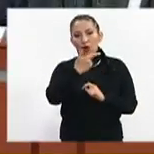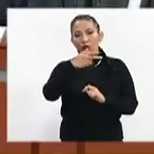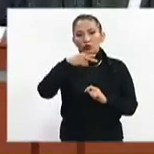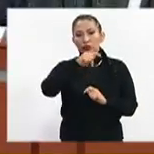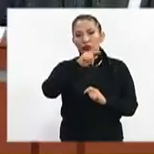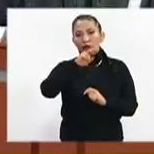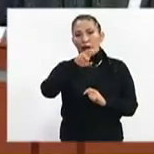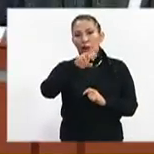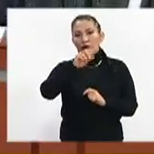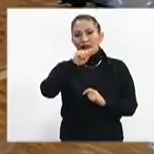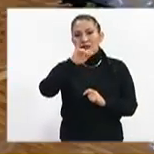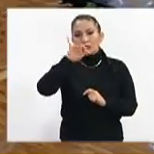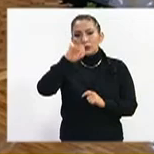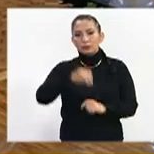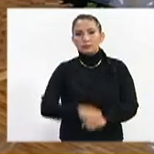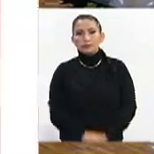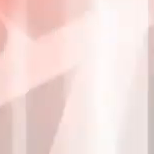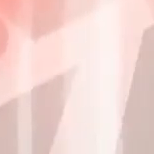Día, Gustavo Castillo.